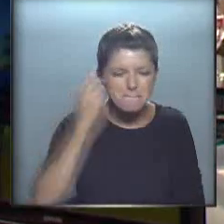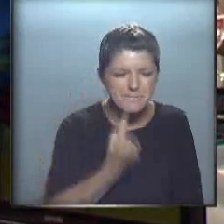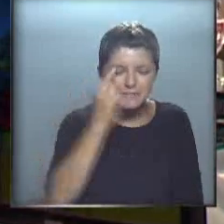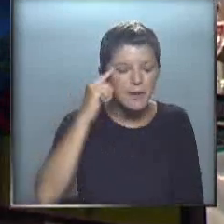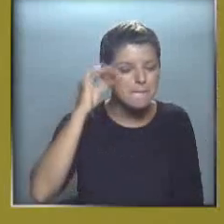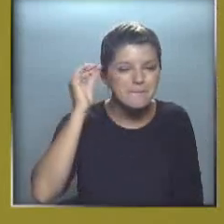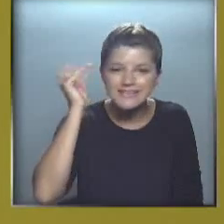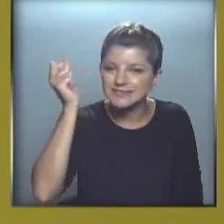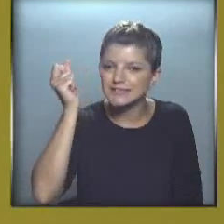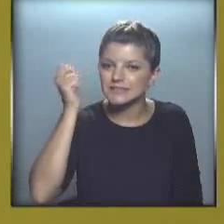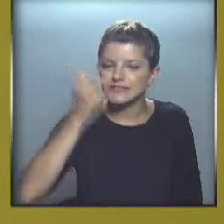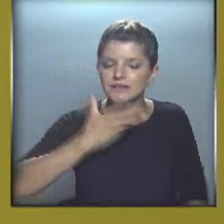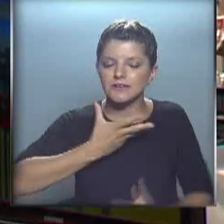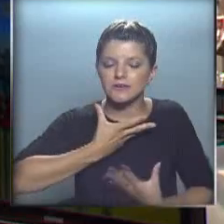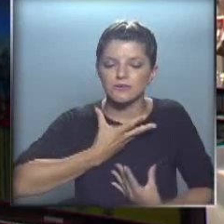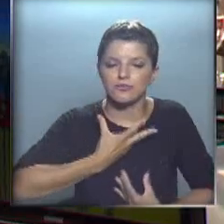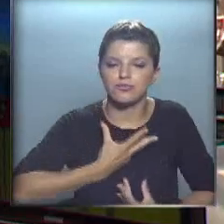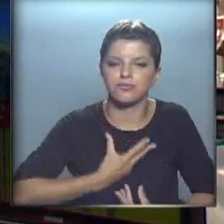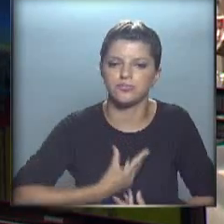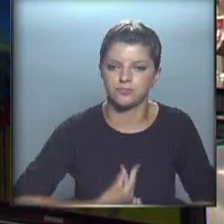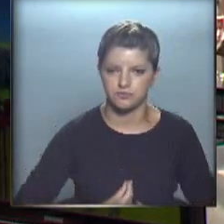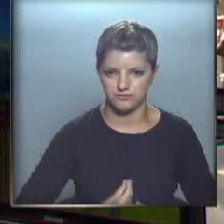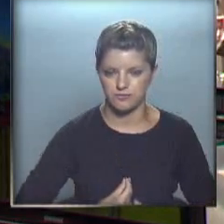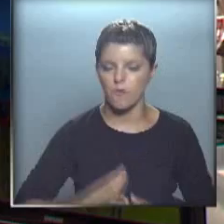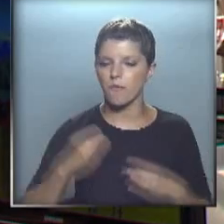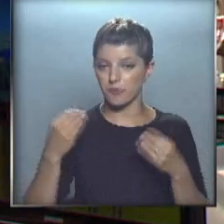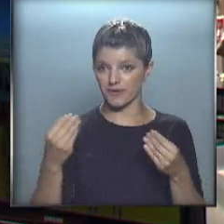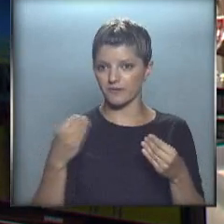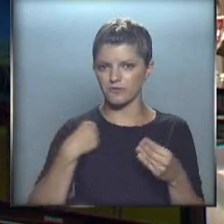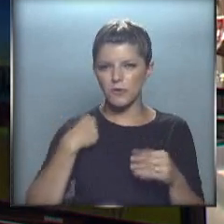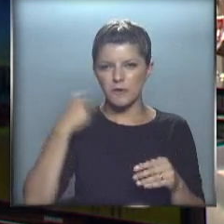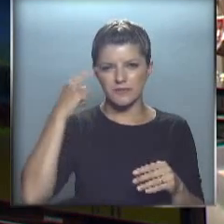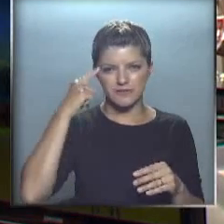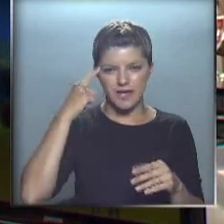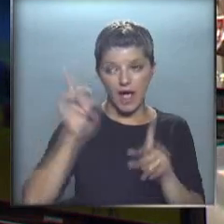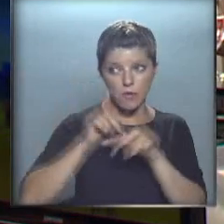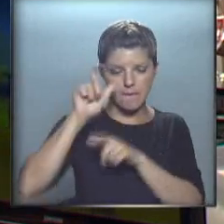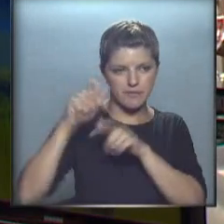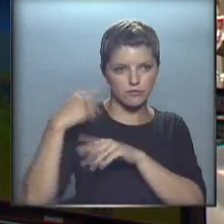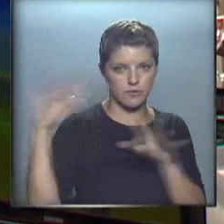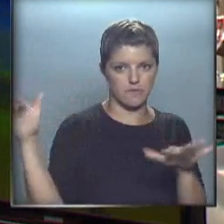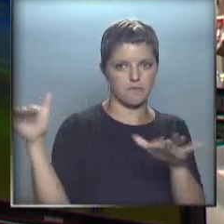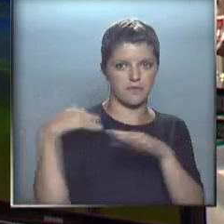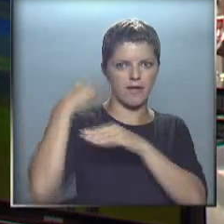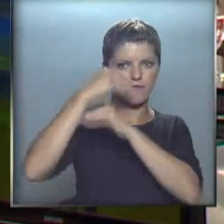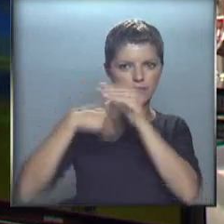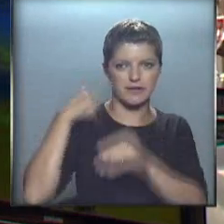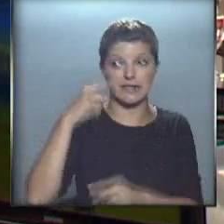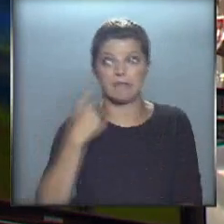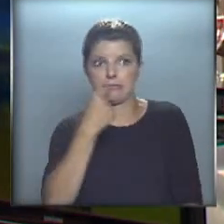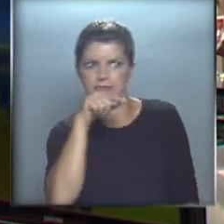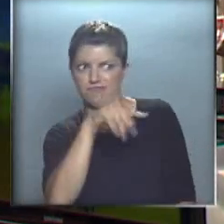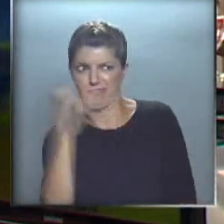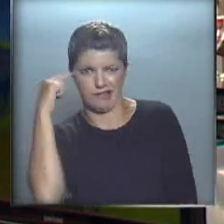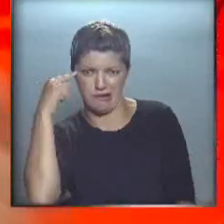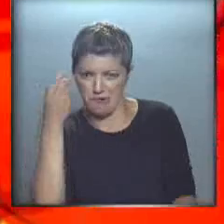sentí un alivio enorme. ¿Sabes por qué? Porque yo decía... Alguno deberá estar pensando de los que me rodea que estoy medio loco.